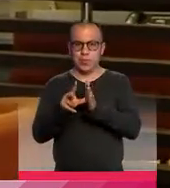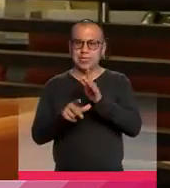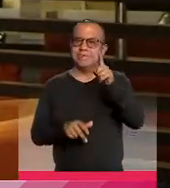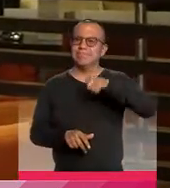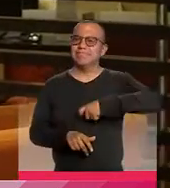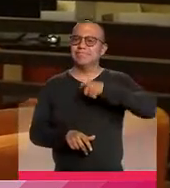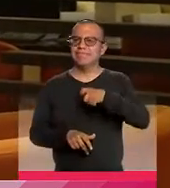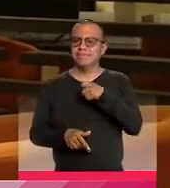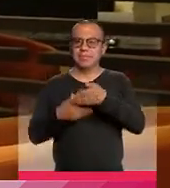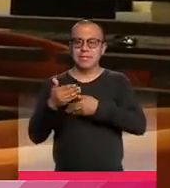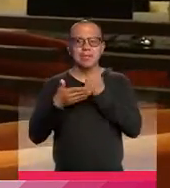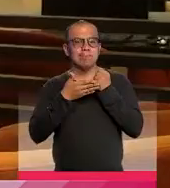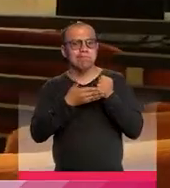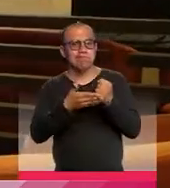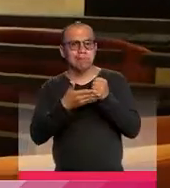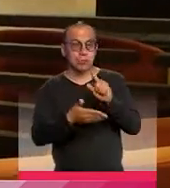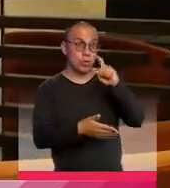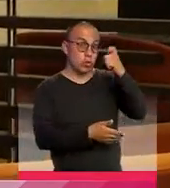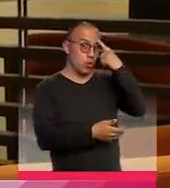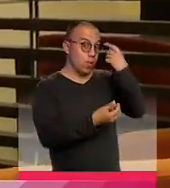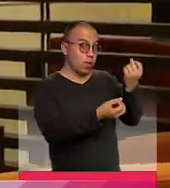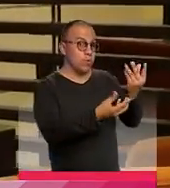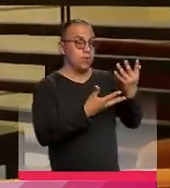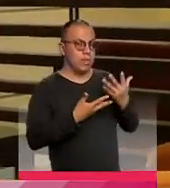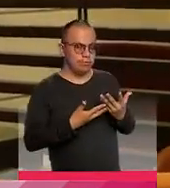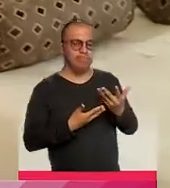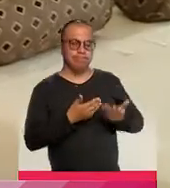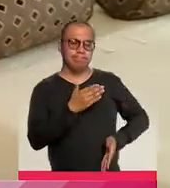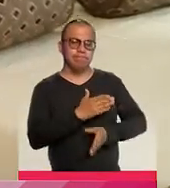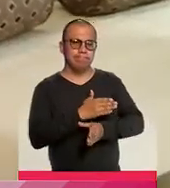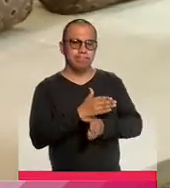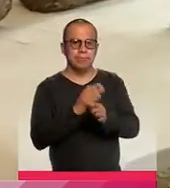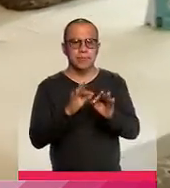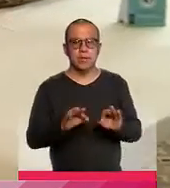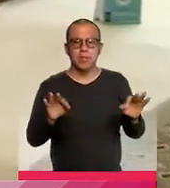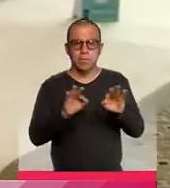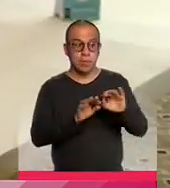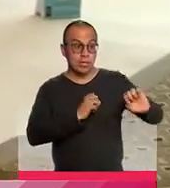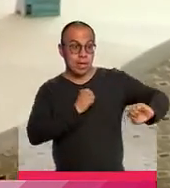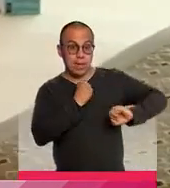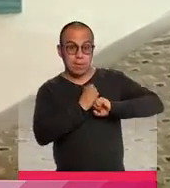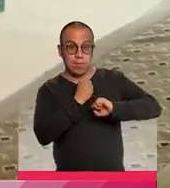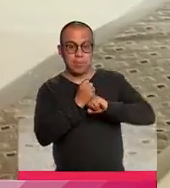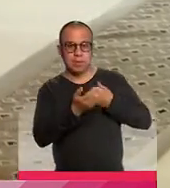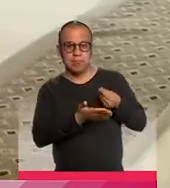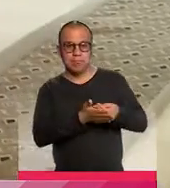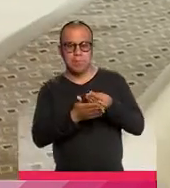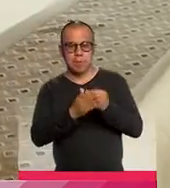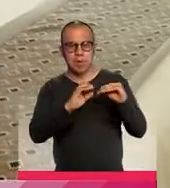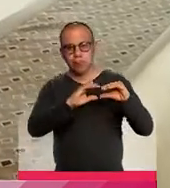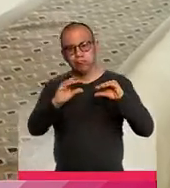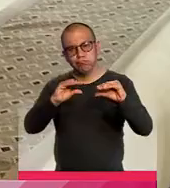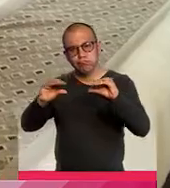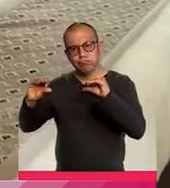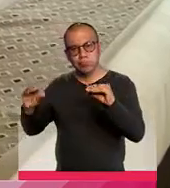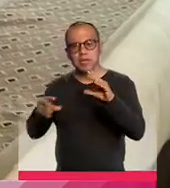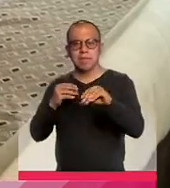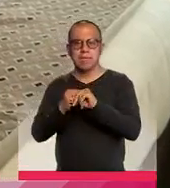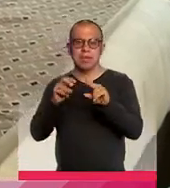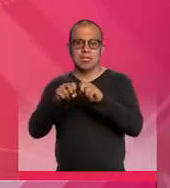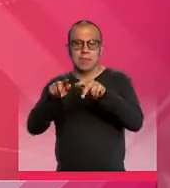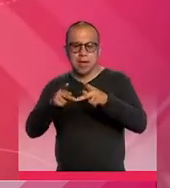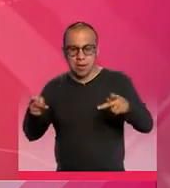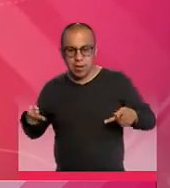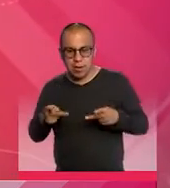necesitan que continúen las ayudas que les ha dado el gobierno. Señalan que es imprescindible recibir su apoyo en el pago de las nóminas y reconsideren los